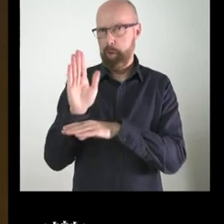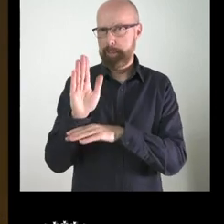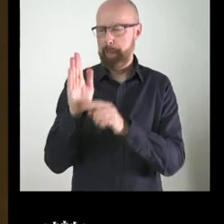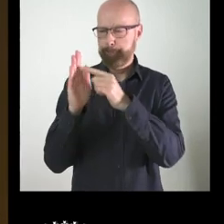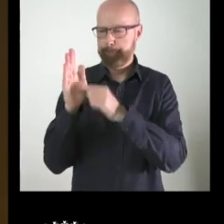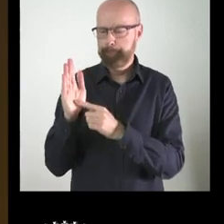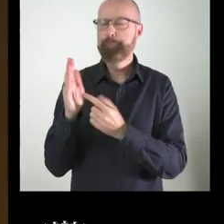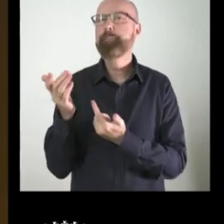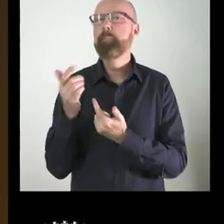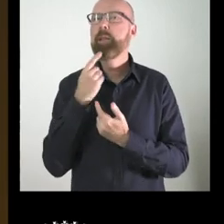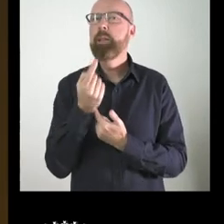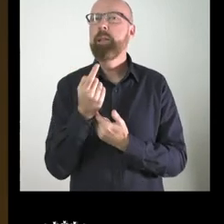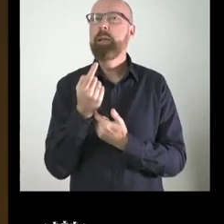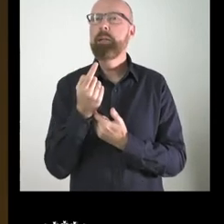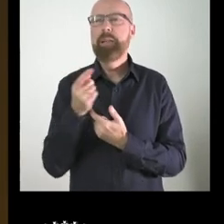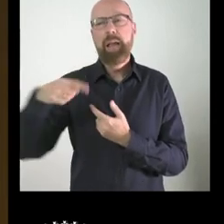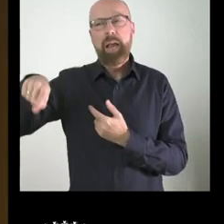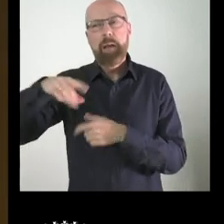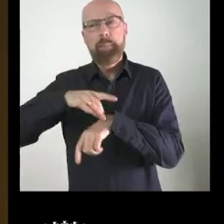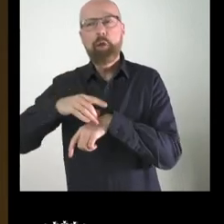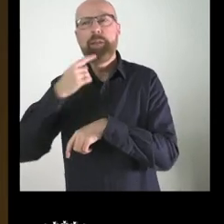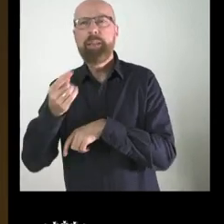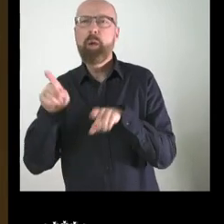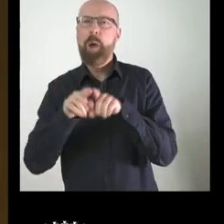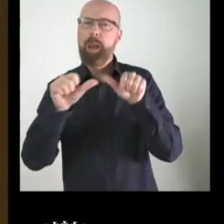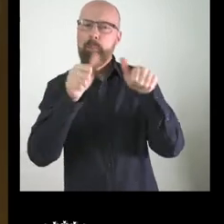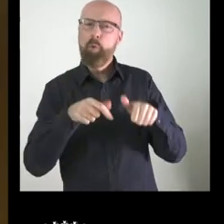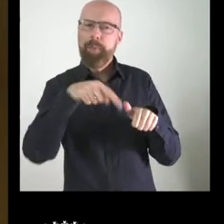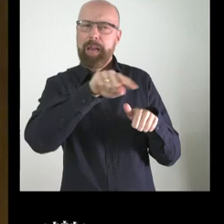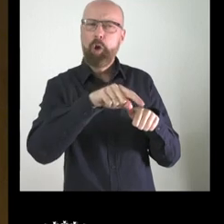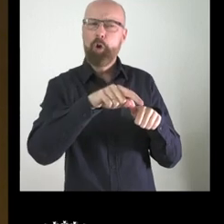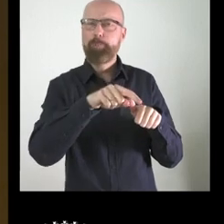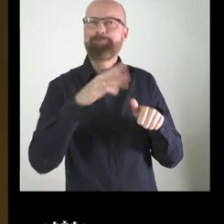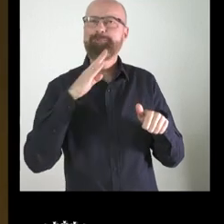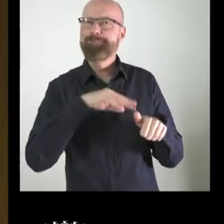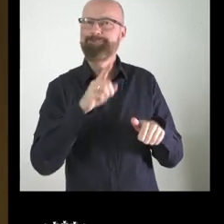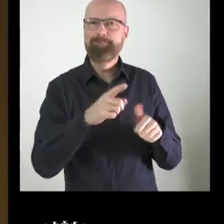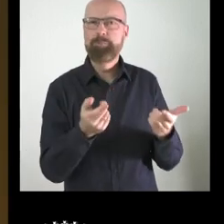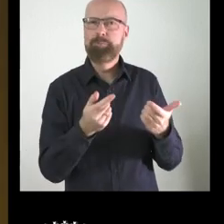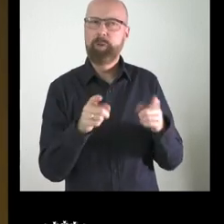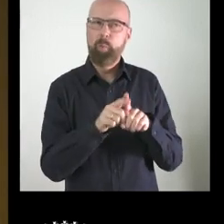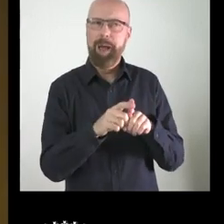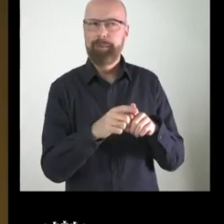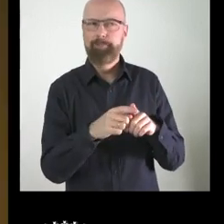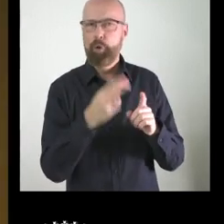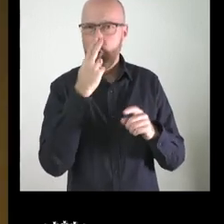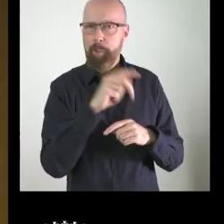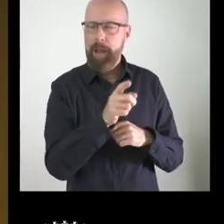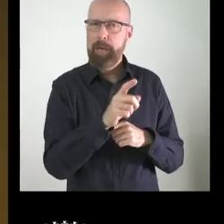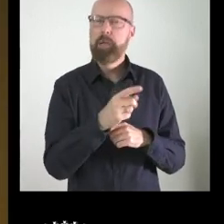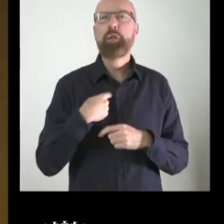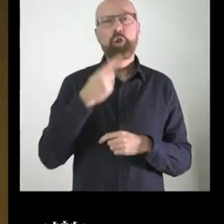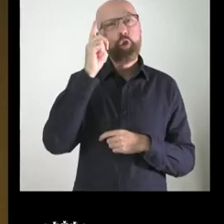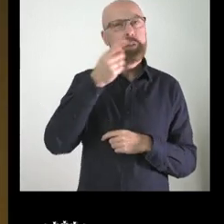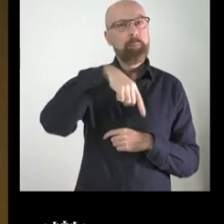ellos plantean una cuestión que es de viabilidad propia del modelo no sé si en el diálogo que han mantenido con el sindicato médico